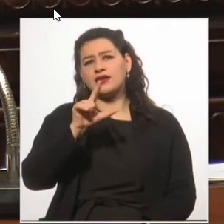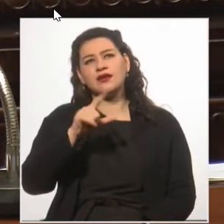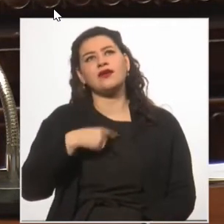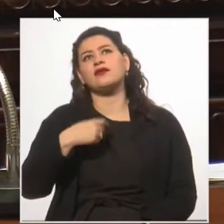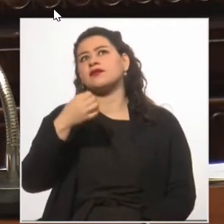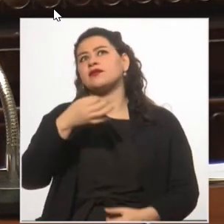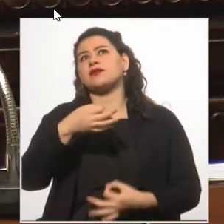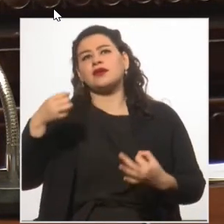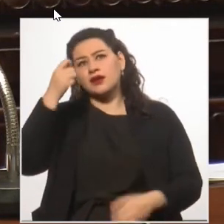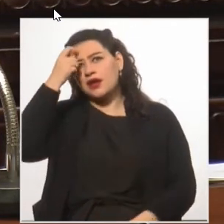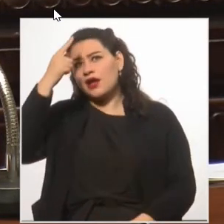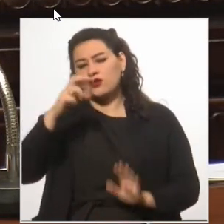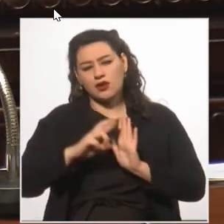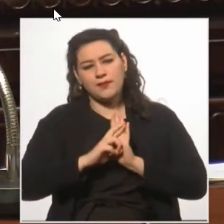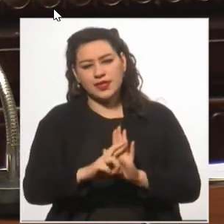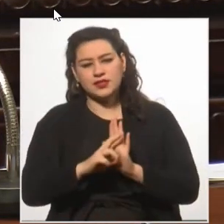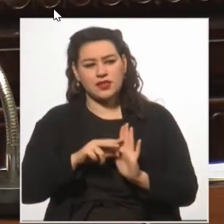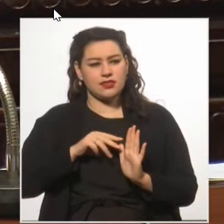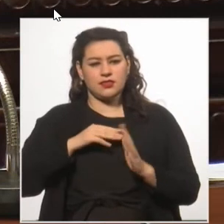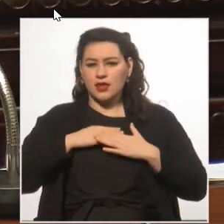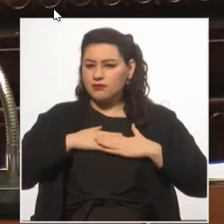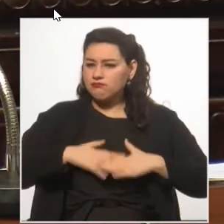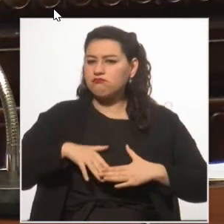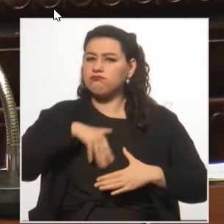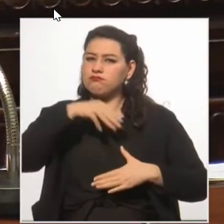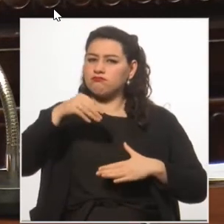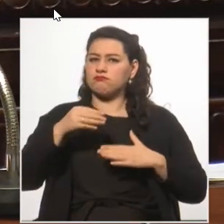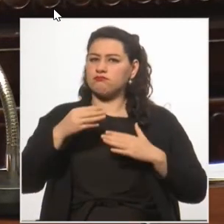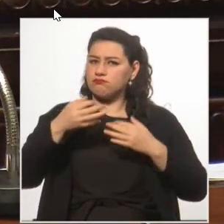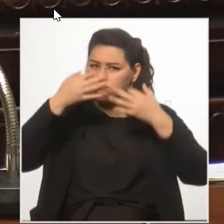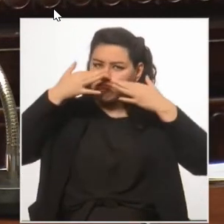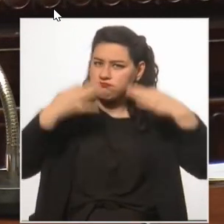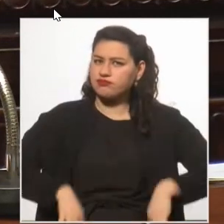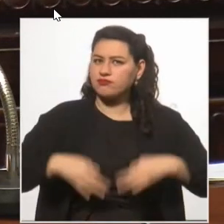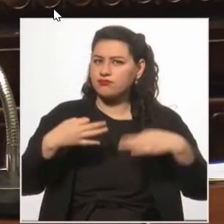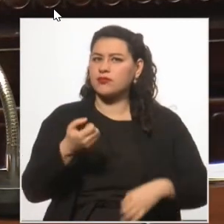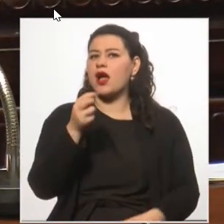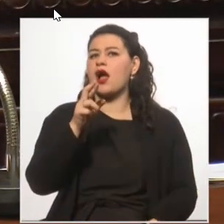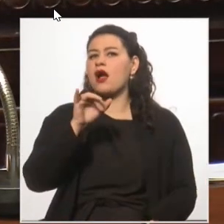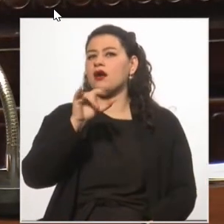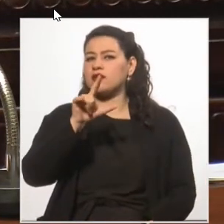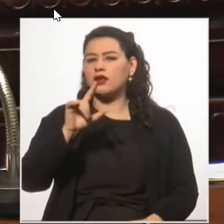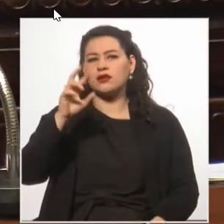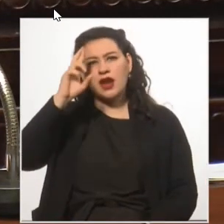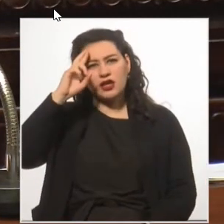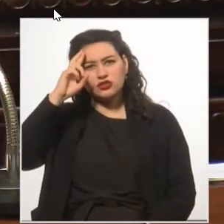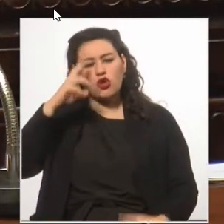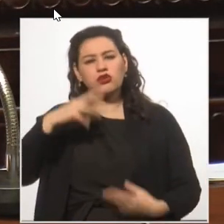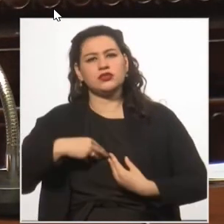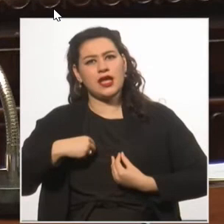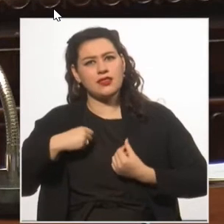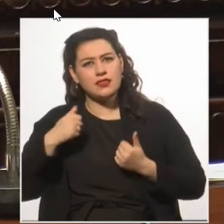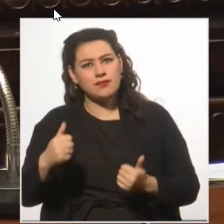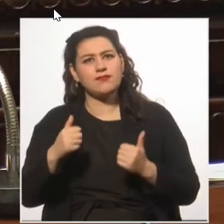aire, representa la parte noble y alada del espíritu. Ariel es el imperio de la razón y el